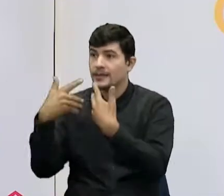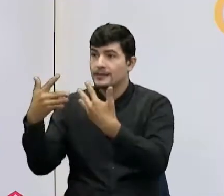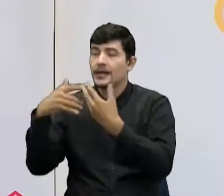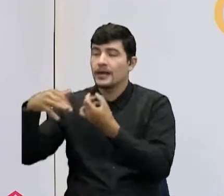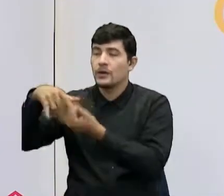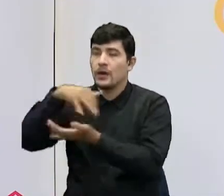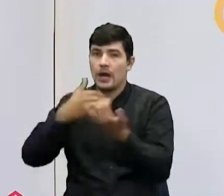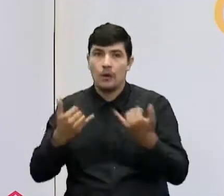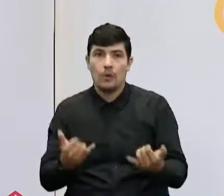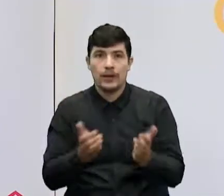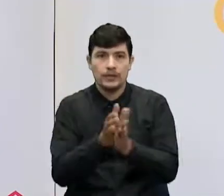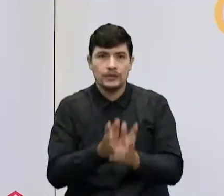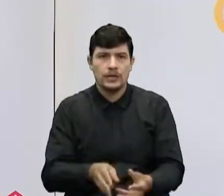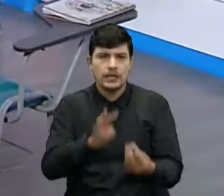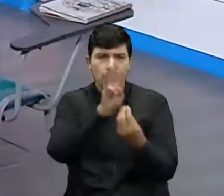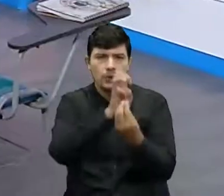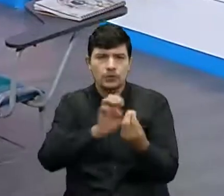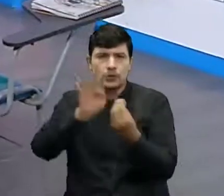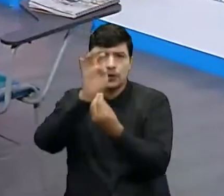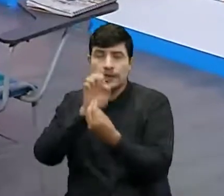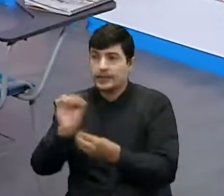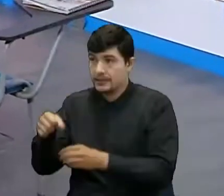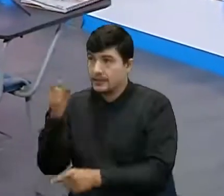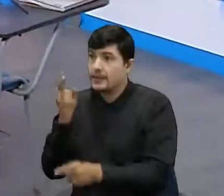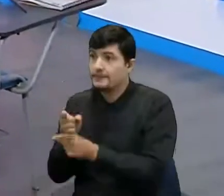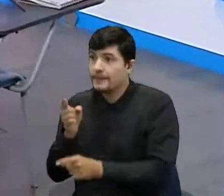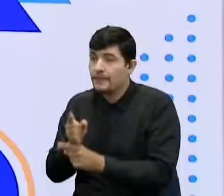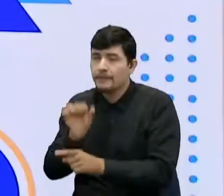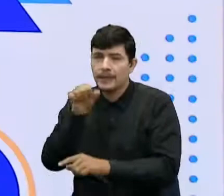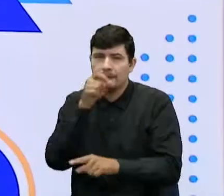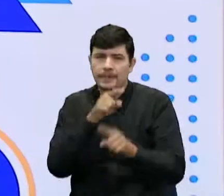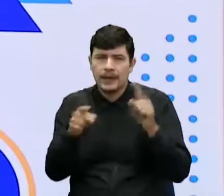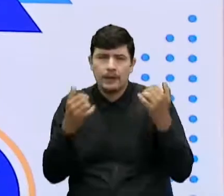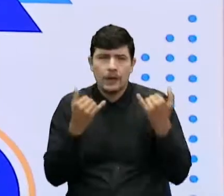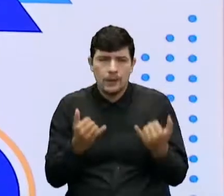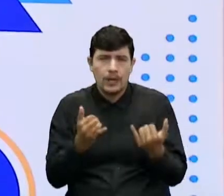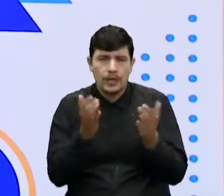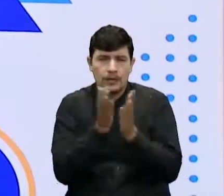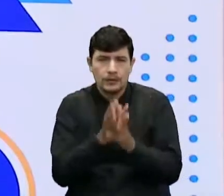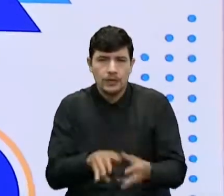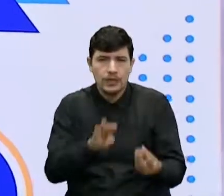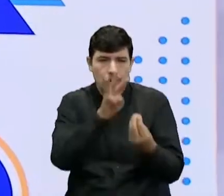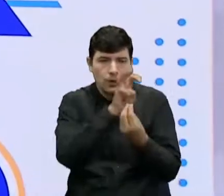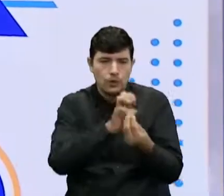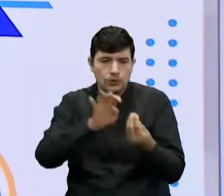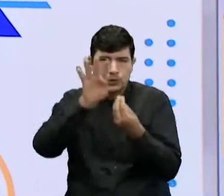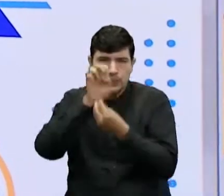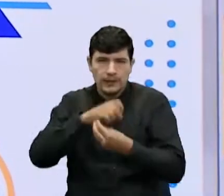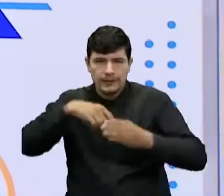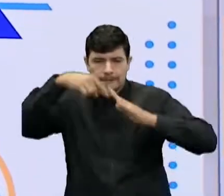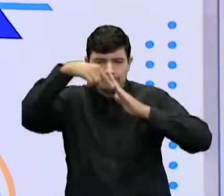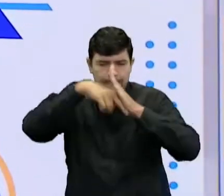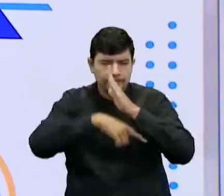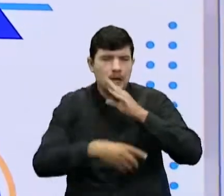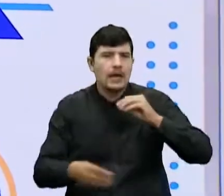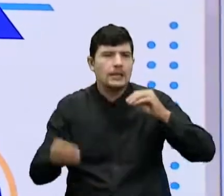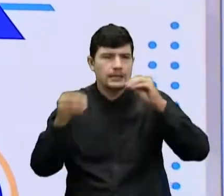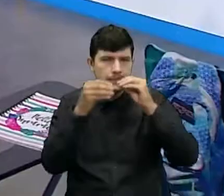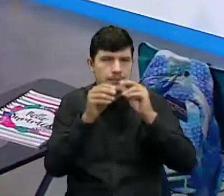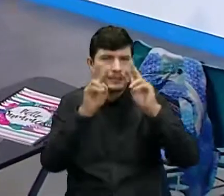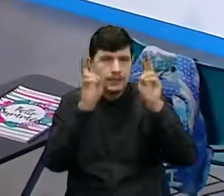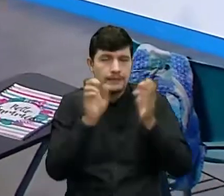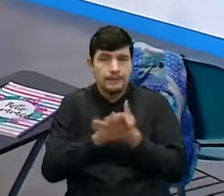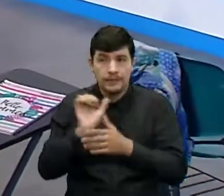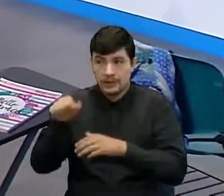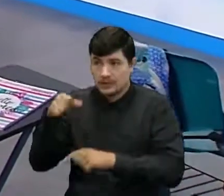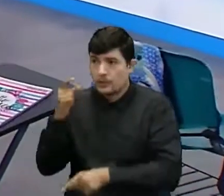para los jóvenes de octavo y noveno grado Así es, mi querido Ronnie Pero con ello vámonos a adentrarnos un poquito más Ajá, sí Porque ya